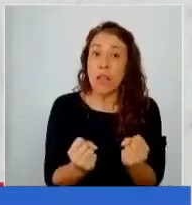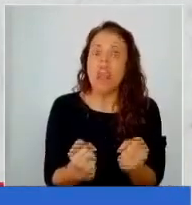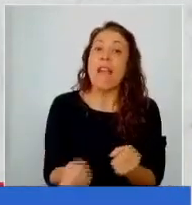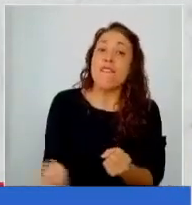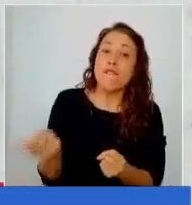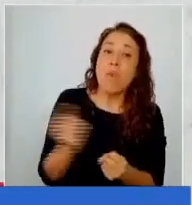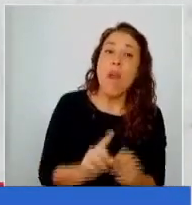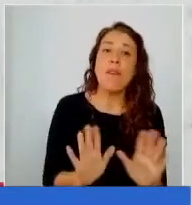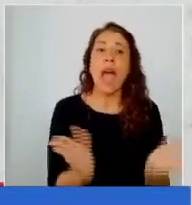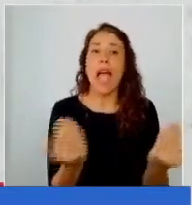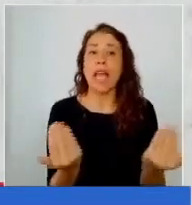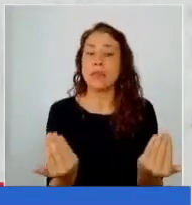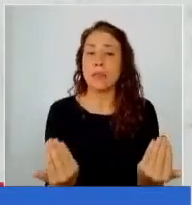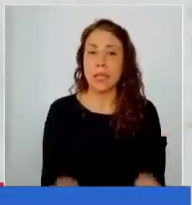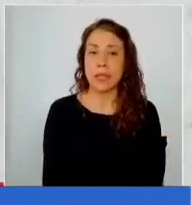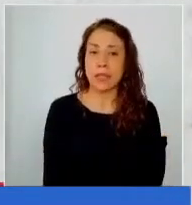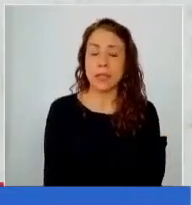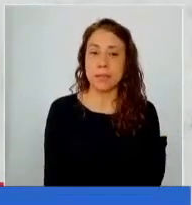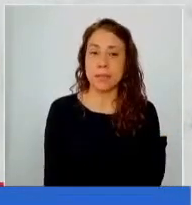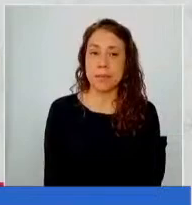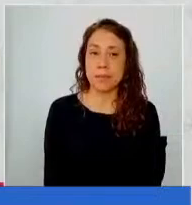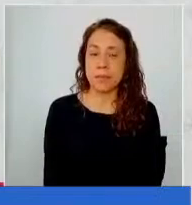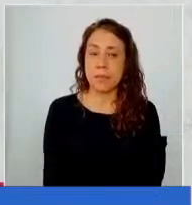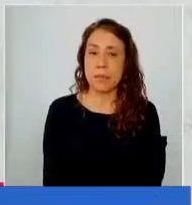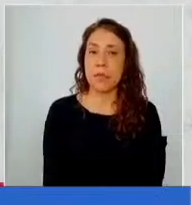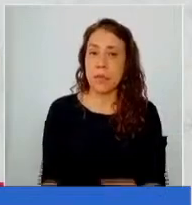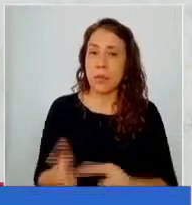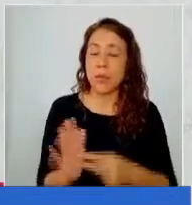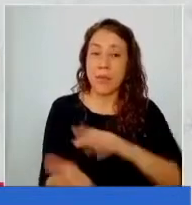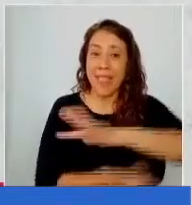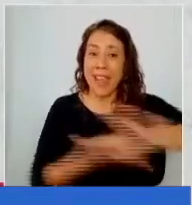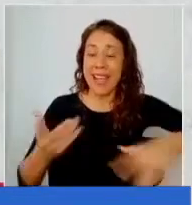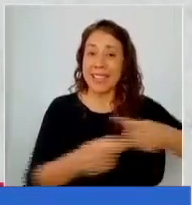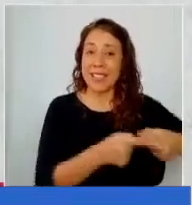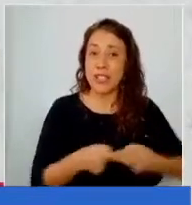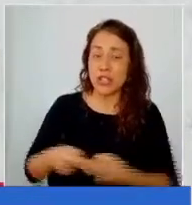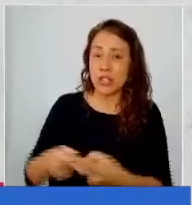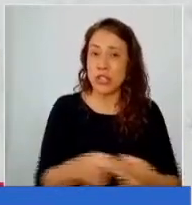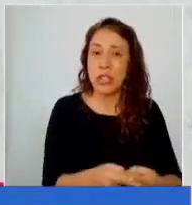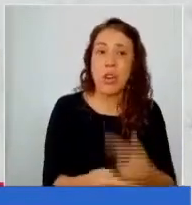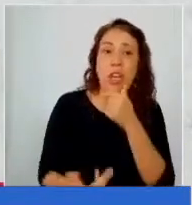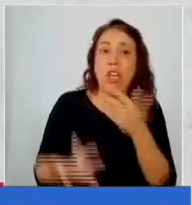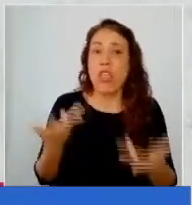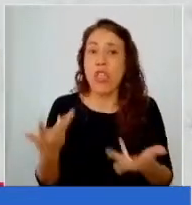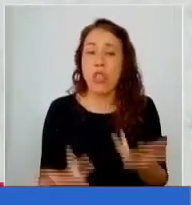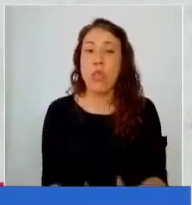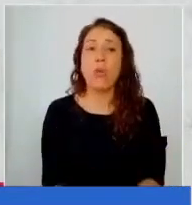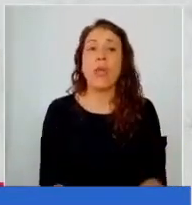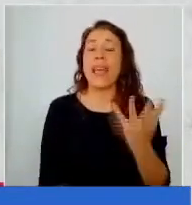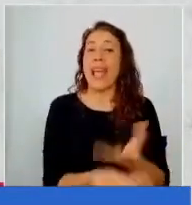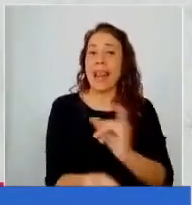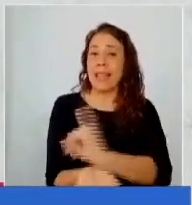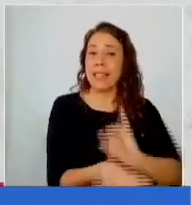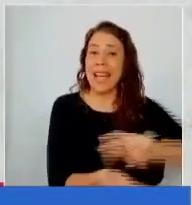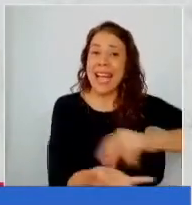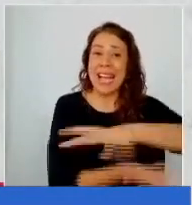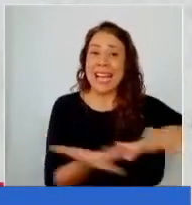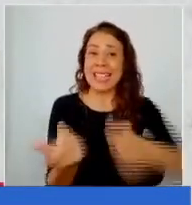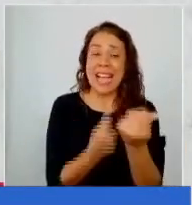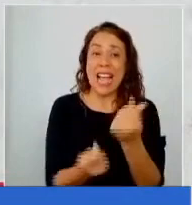y la fe en el futuro las consecuencias del estallido Social La incertidumbre institucional la crisis económica social